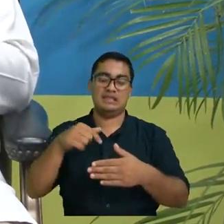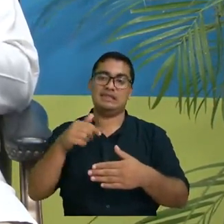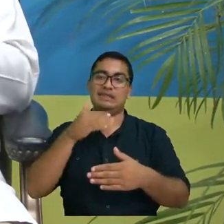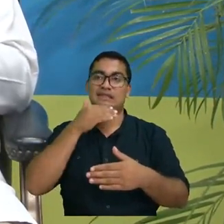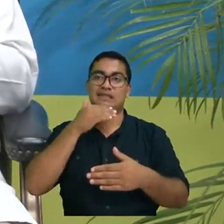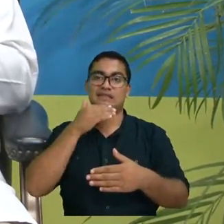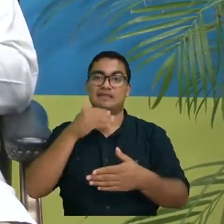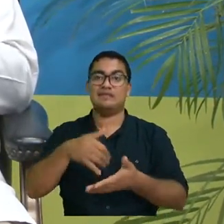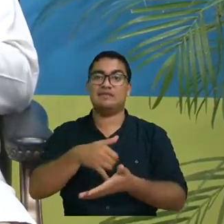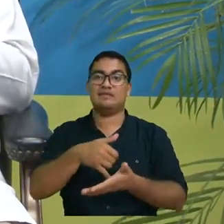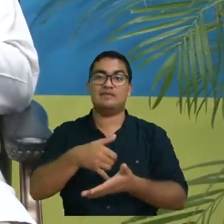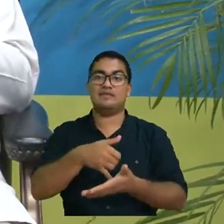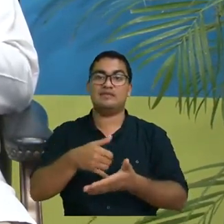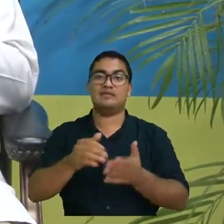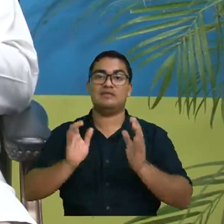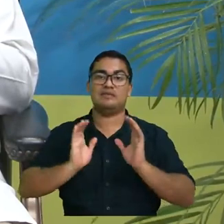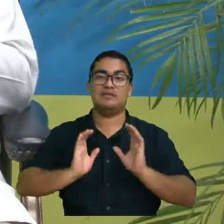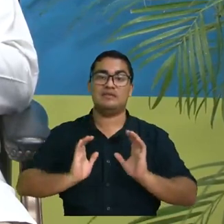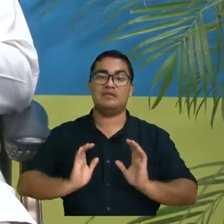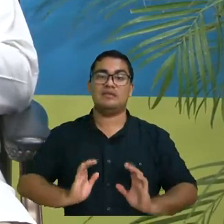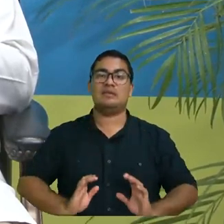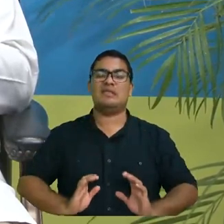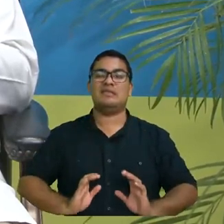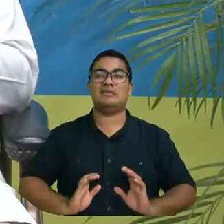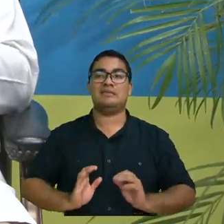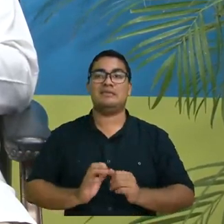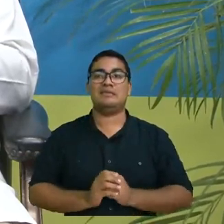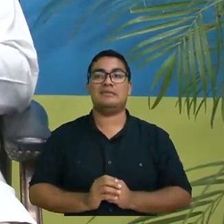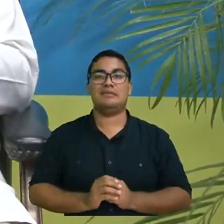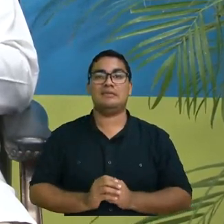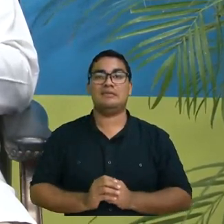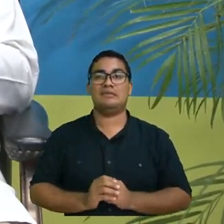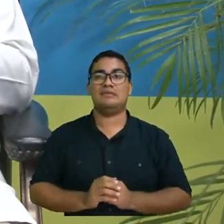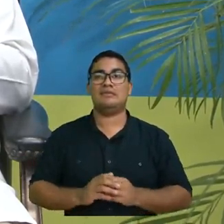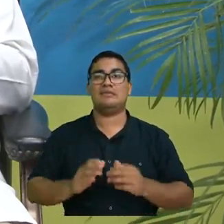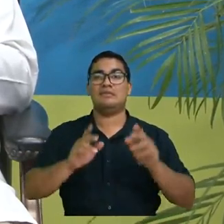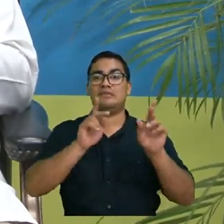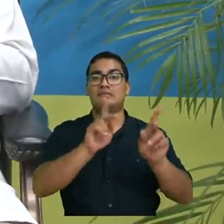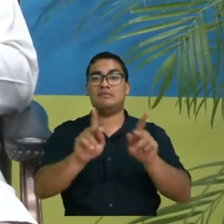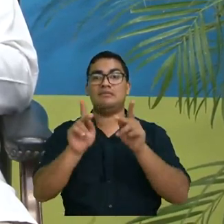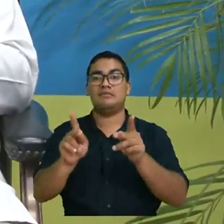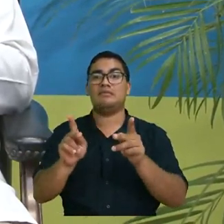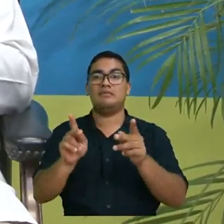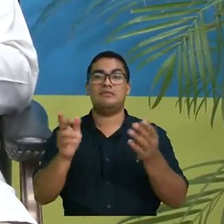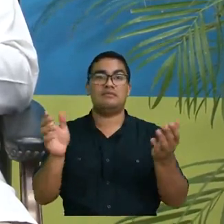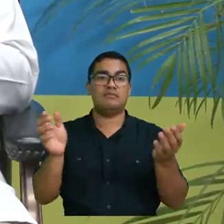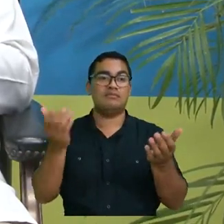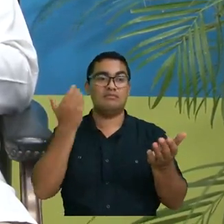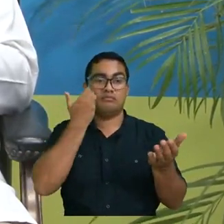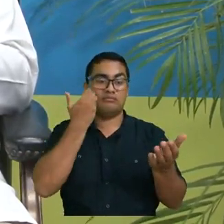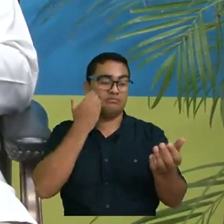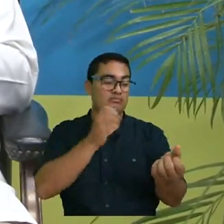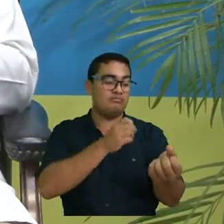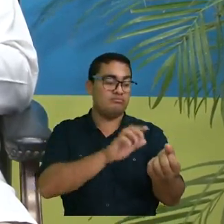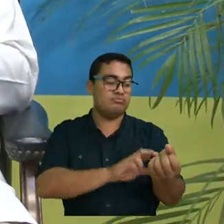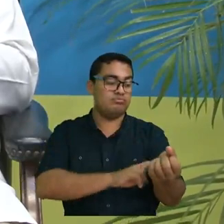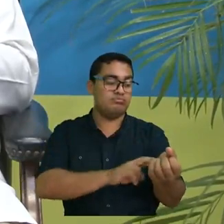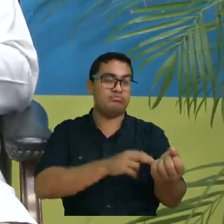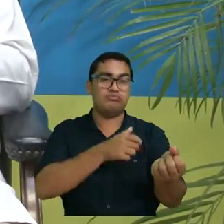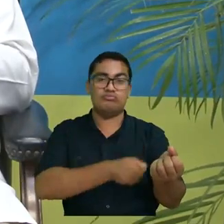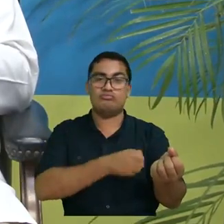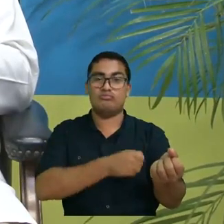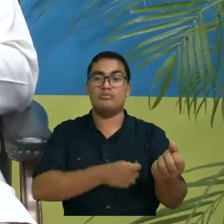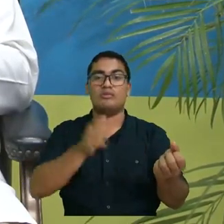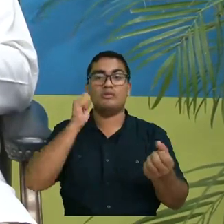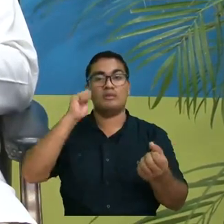disminuyen un poco su sistema inmunológico. Y después tenemos las personas con enfermedades crónicas y adultos mayores, que son los que